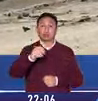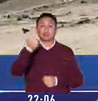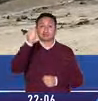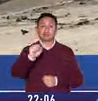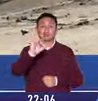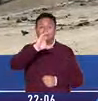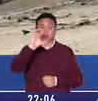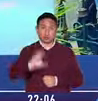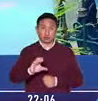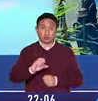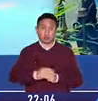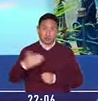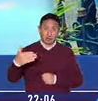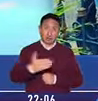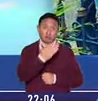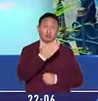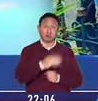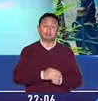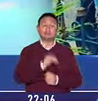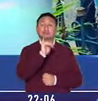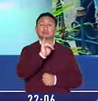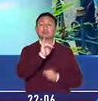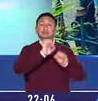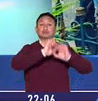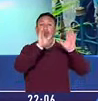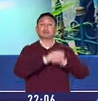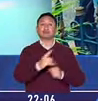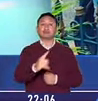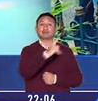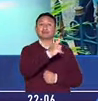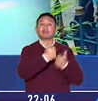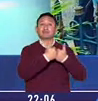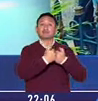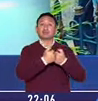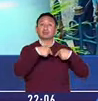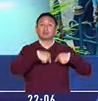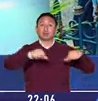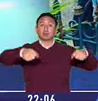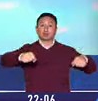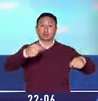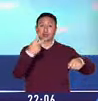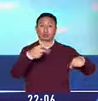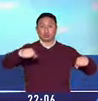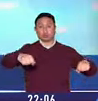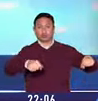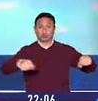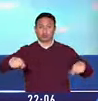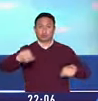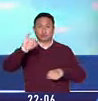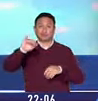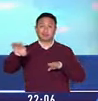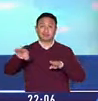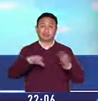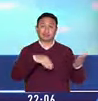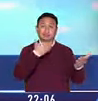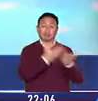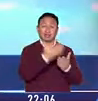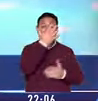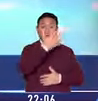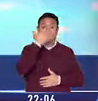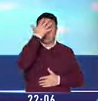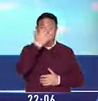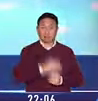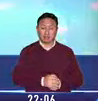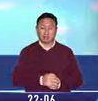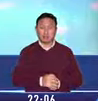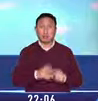del Ecuador. Durante la mañana del sábado, Santiago y su novia viajaban a bordo de una motocicleta desde Ibarra con destino a Esmeraldas,